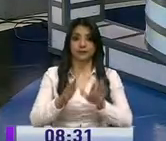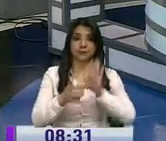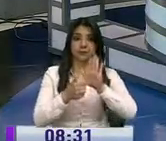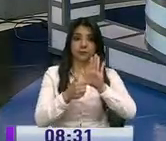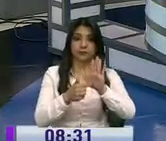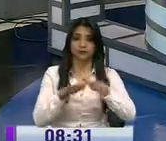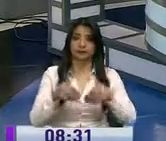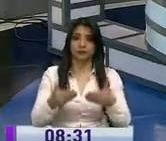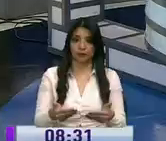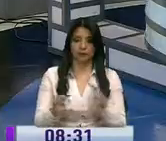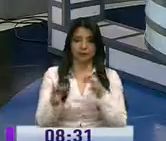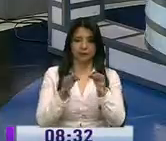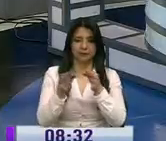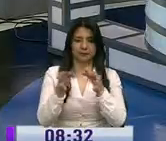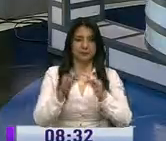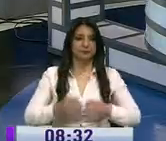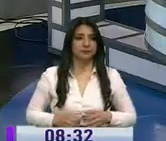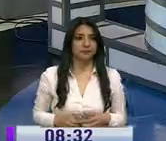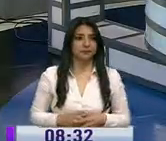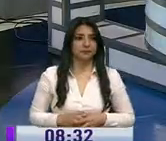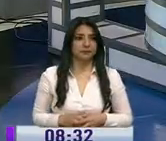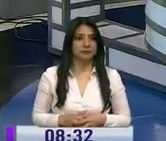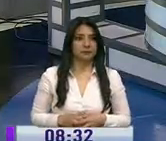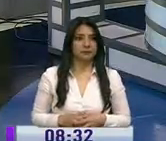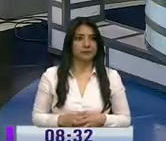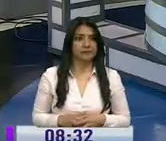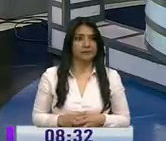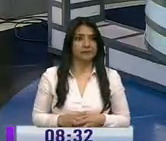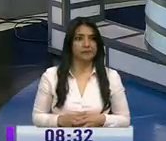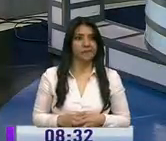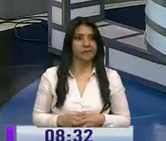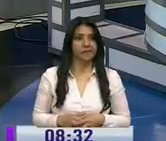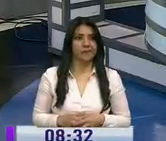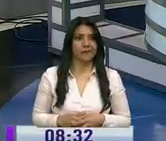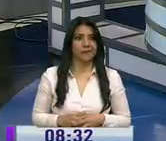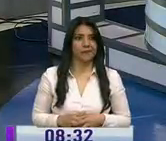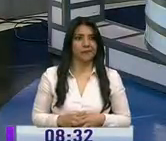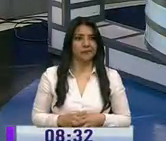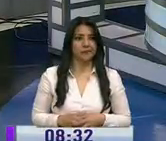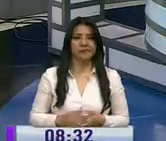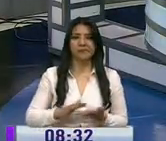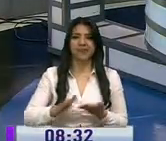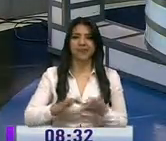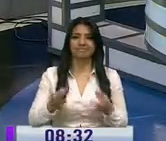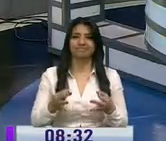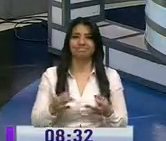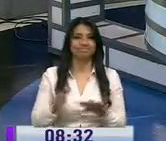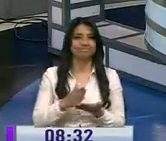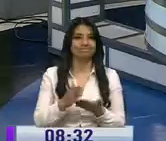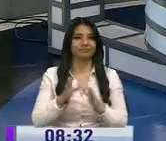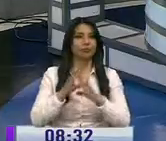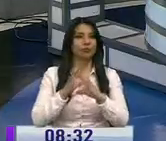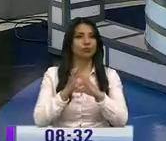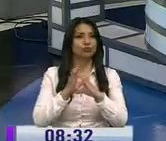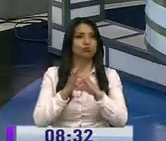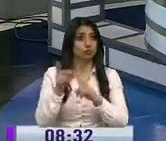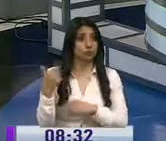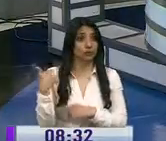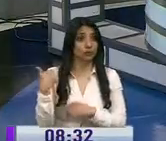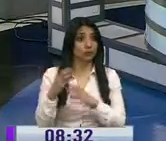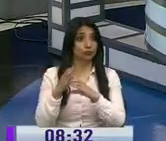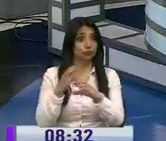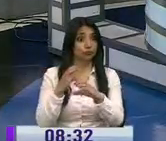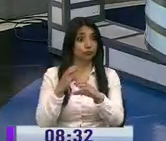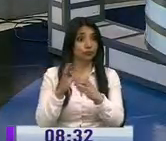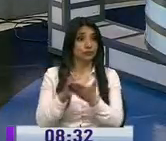estas cosas son terribles. Estoy verificando el... Ah, qué pena que no tengo el... bus sobre la marcha. No sé si tú lo tienes. Al bus